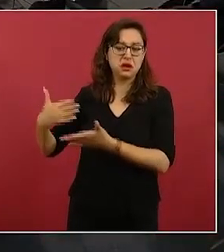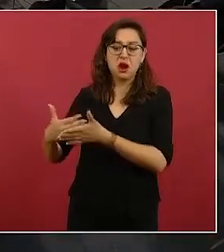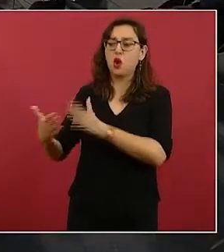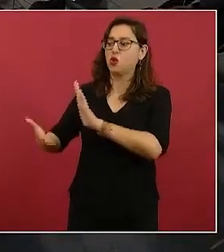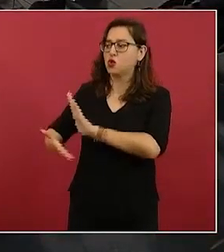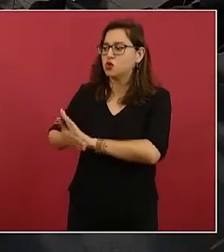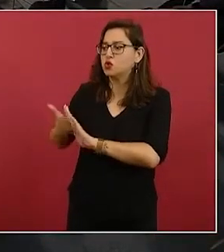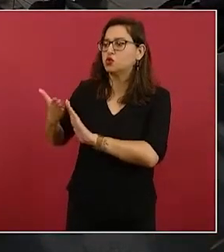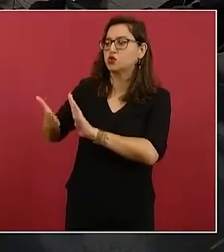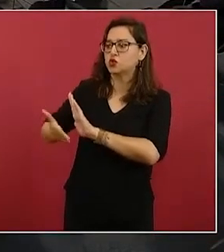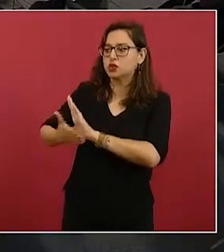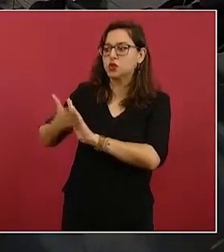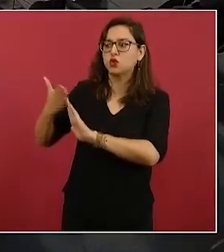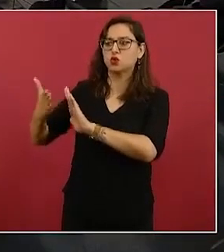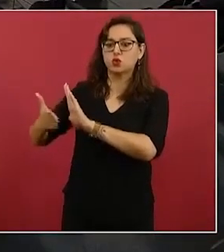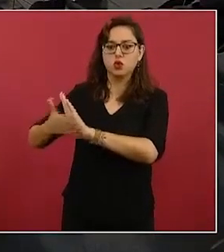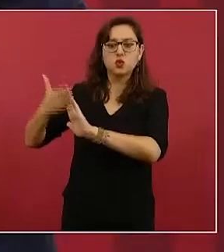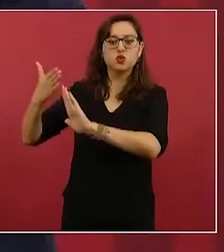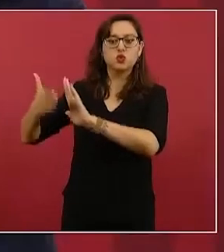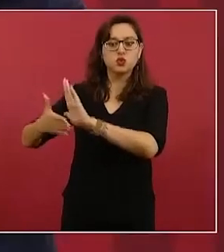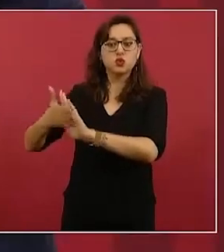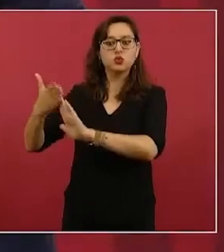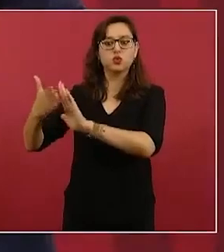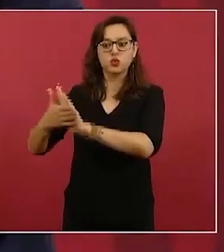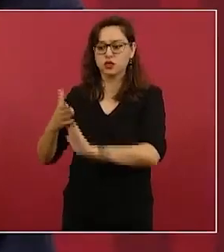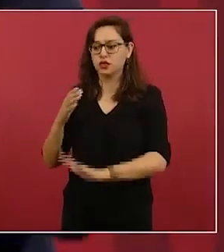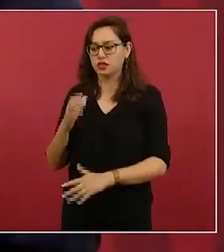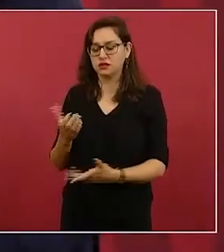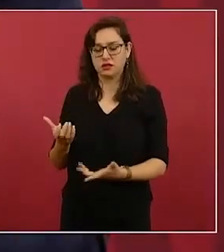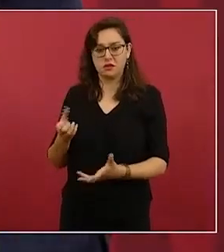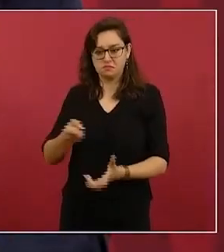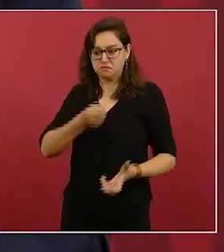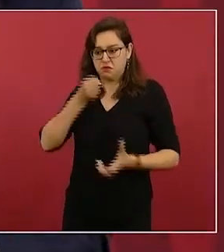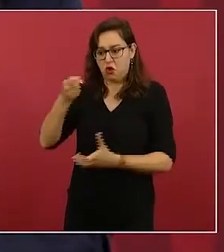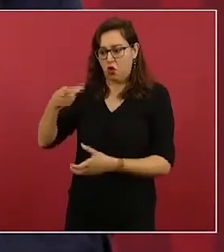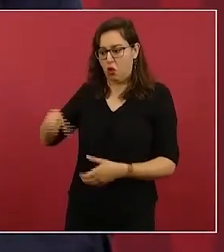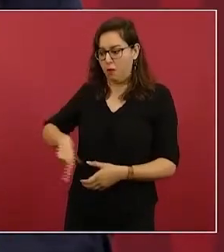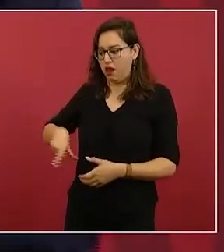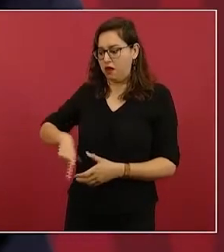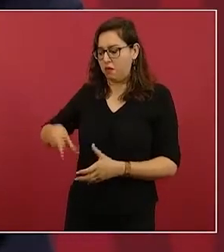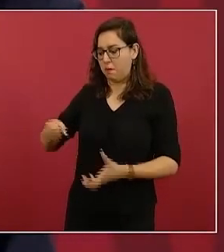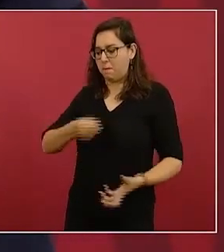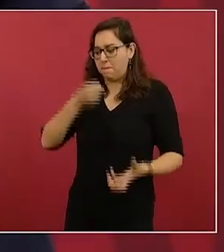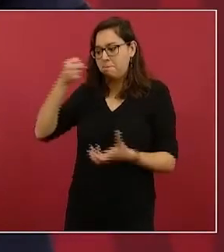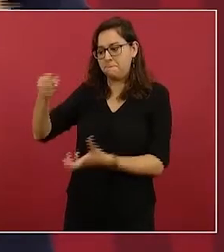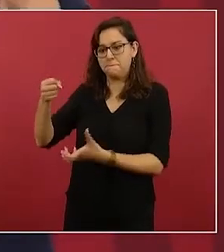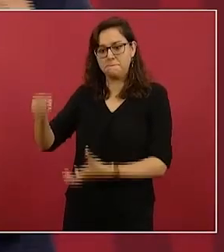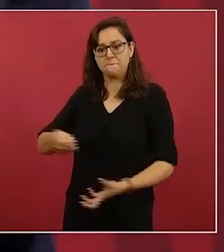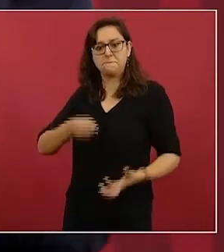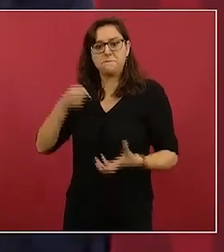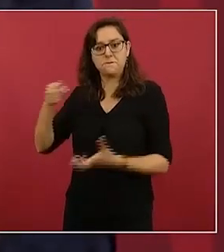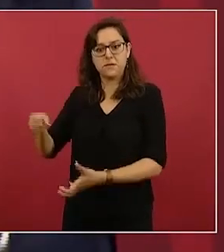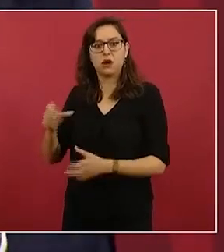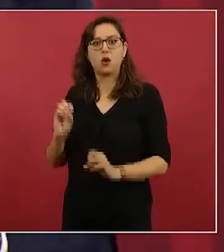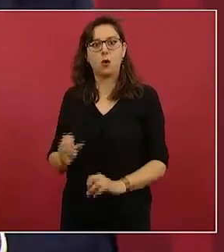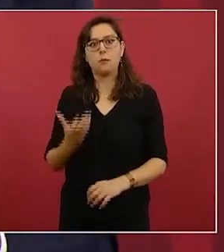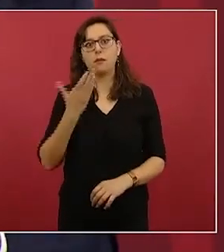con presupuesto público o con